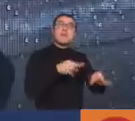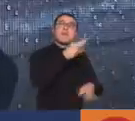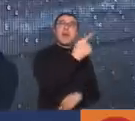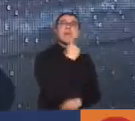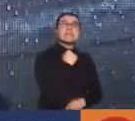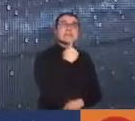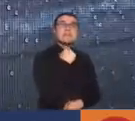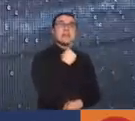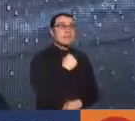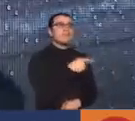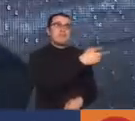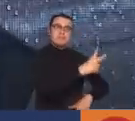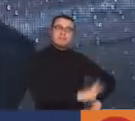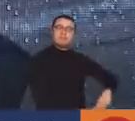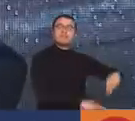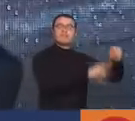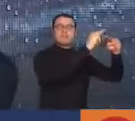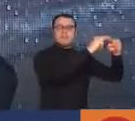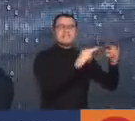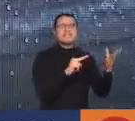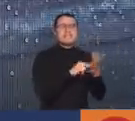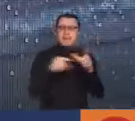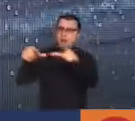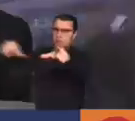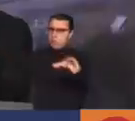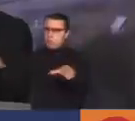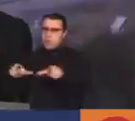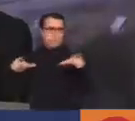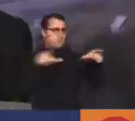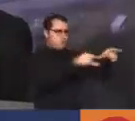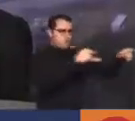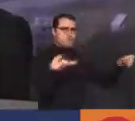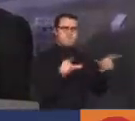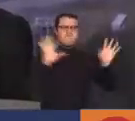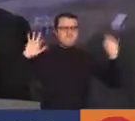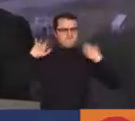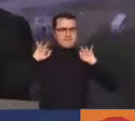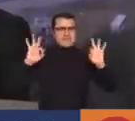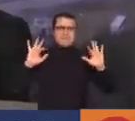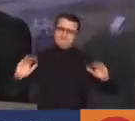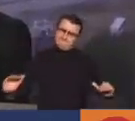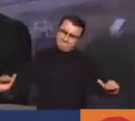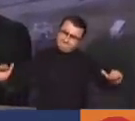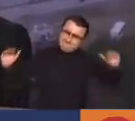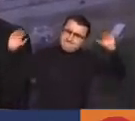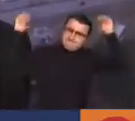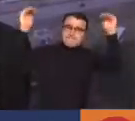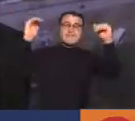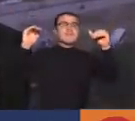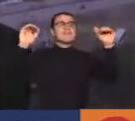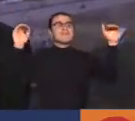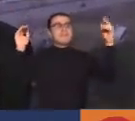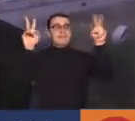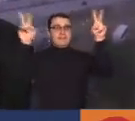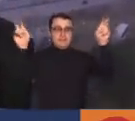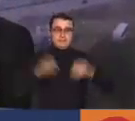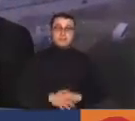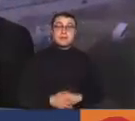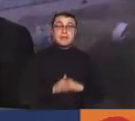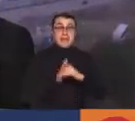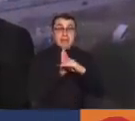Serán los centros de mayor excelencia en este tema. En el intermedio, el